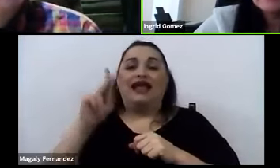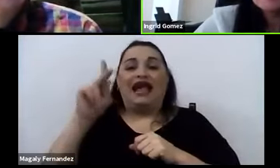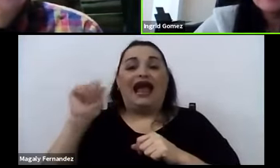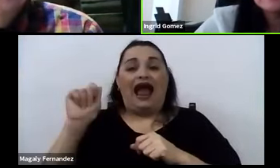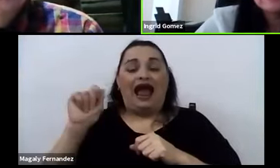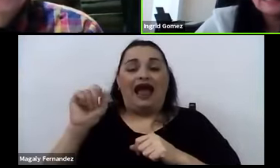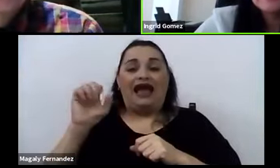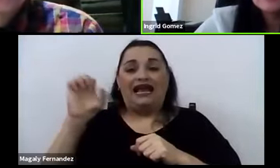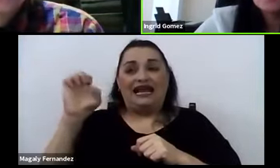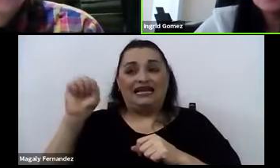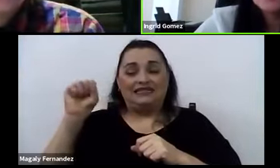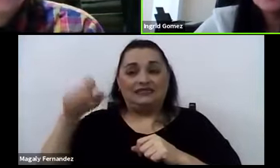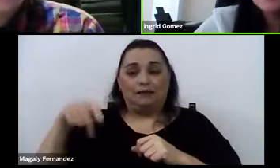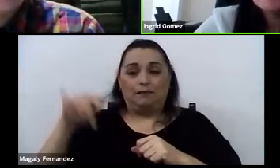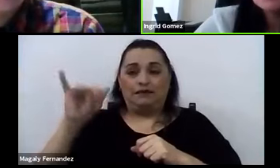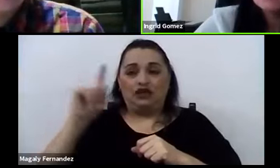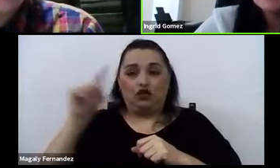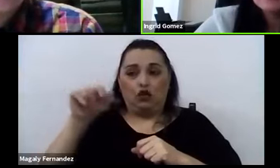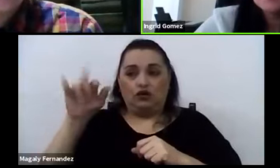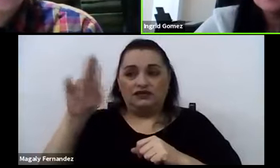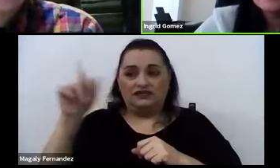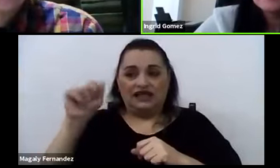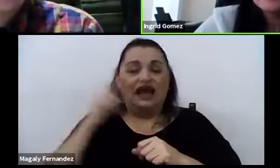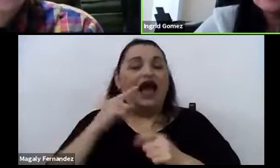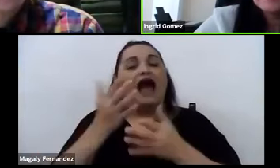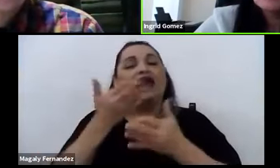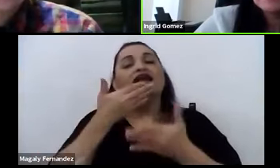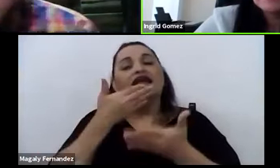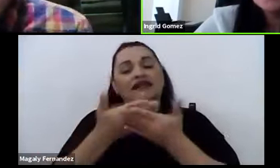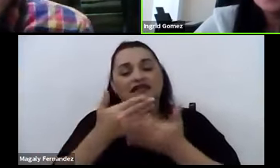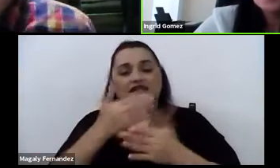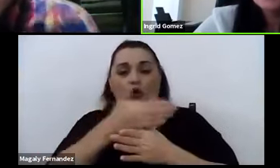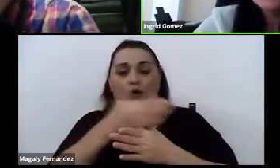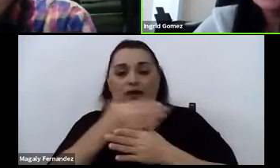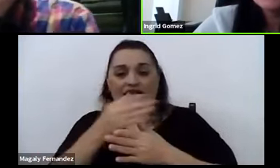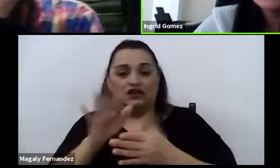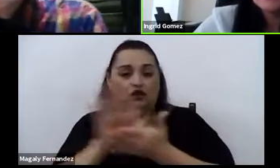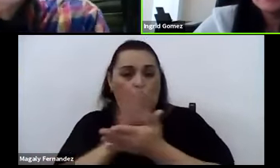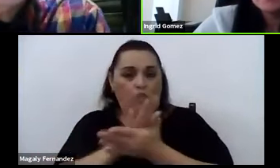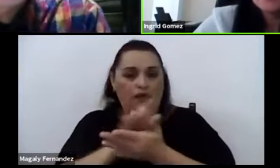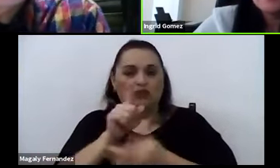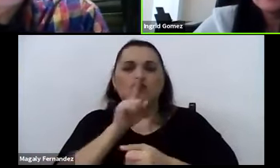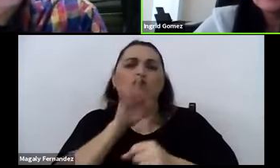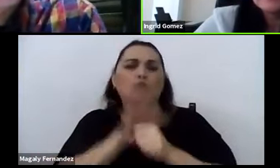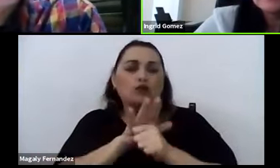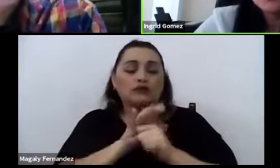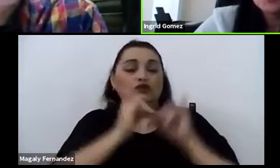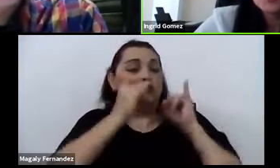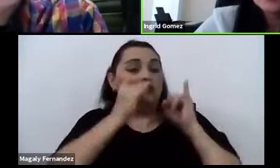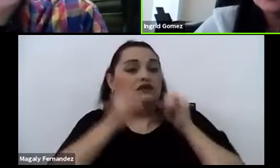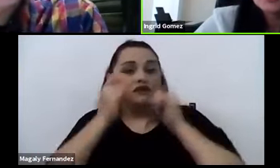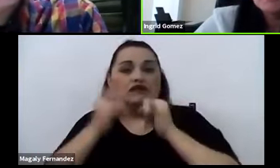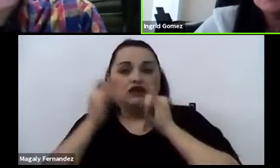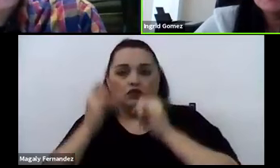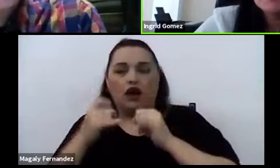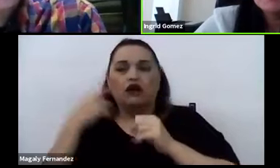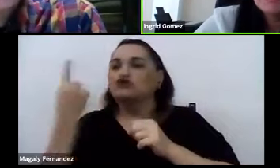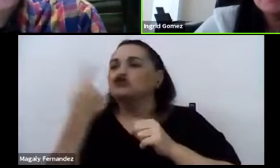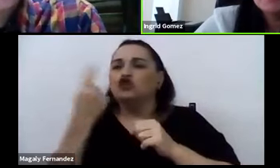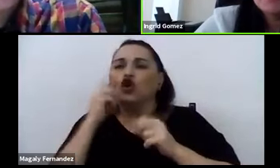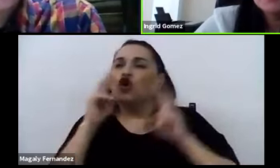compartirle el documento que ya habíamos comentado y también que es un compromiso individual y solo conociendo